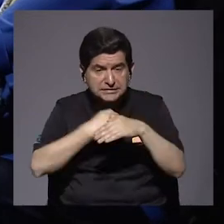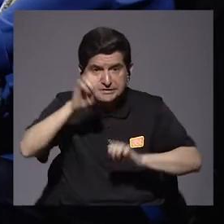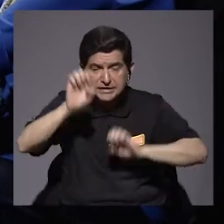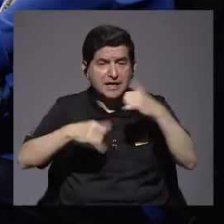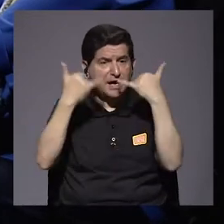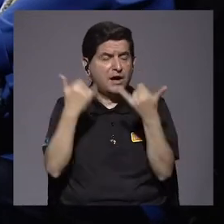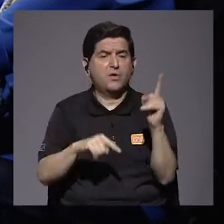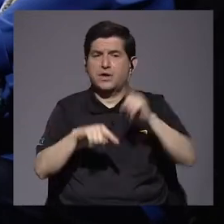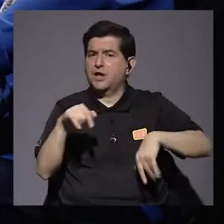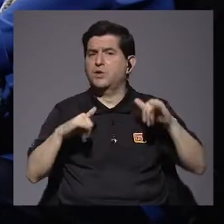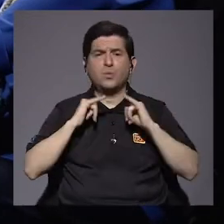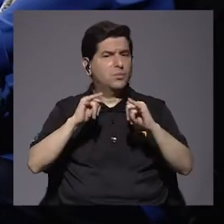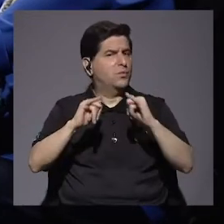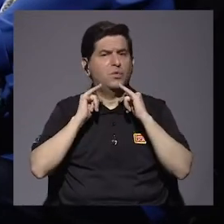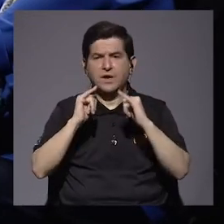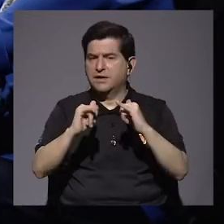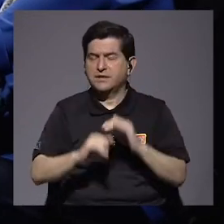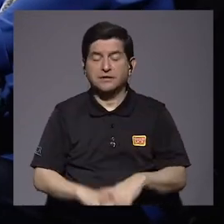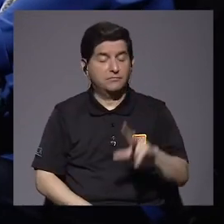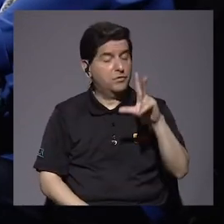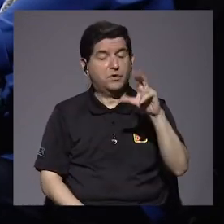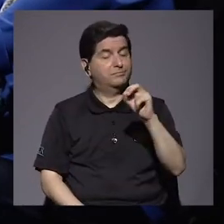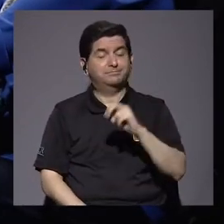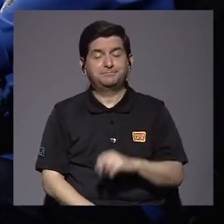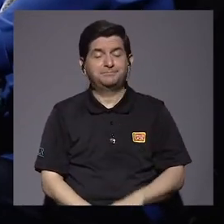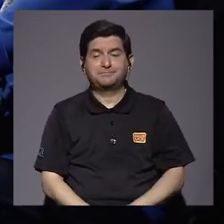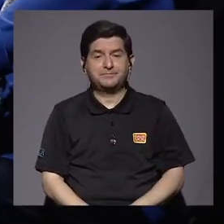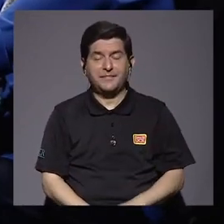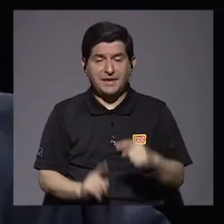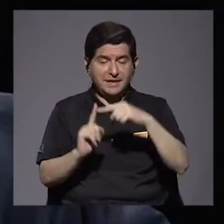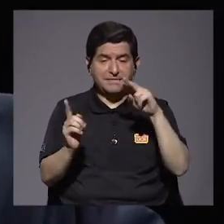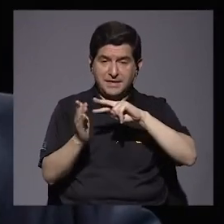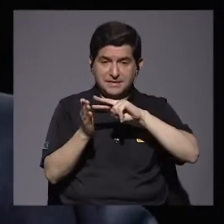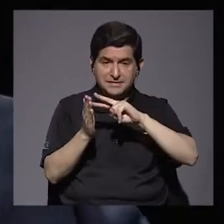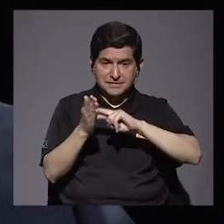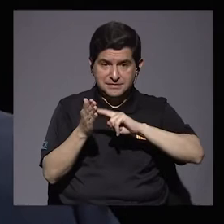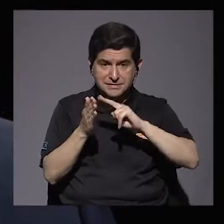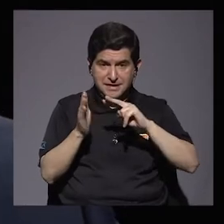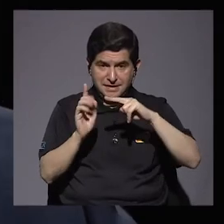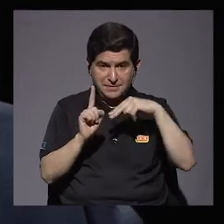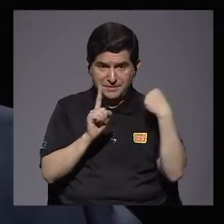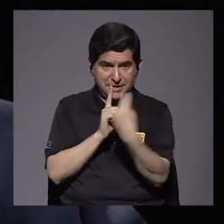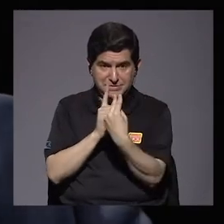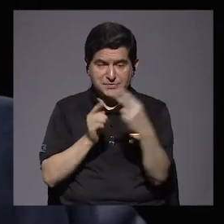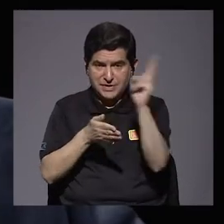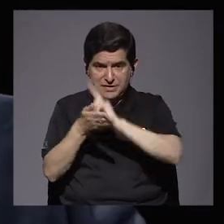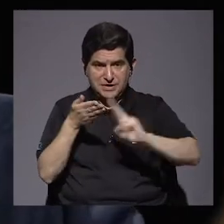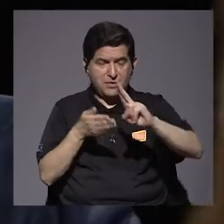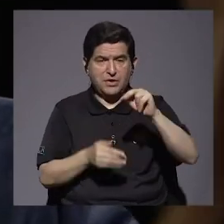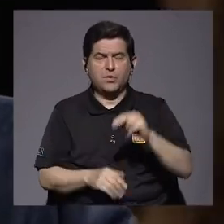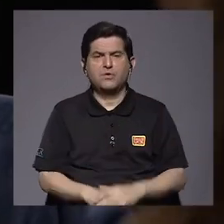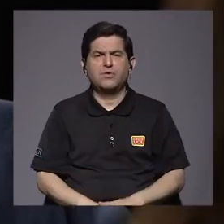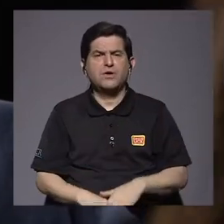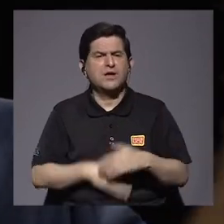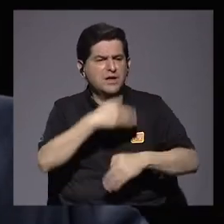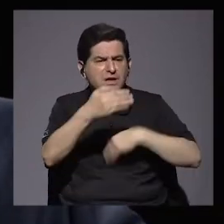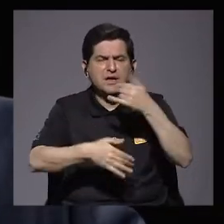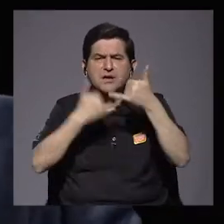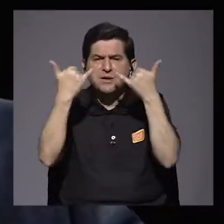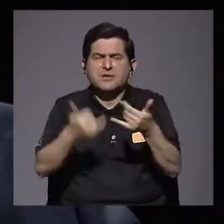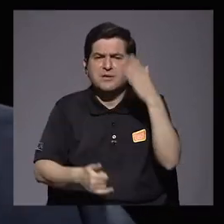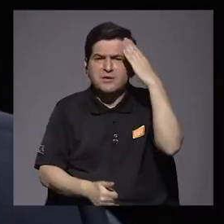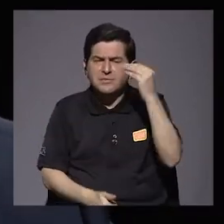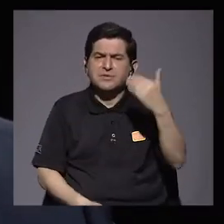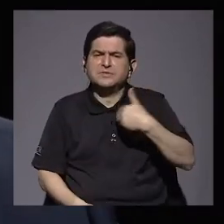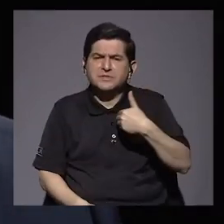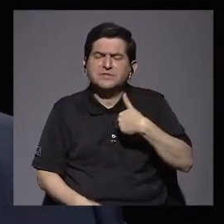de evaluación hoy no puede ser igual, doña Inés. No puede ser igual. Desde el punto de vista de la academia, no puede ser igual. ¿Cuál es la hoja de ruta? ¿Cuál es el camino que se ha adoptado, al menos de